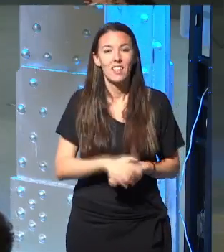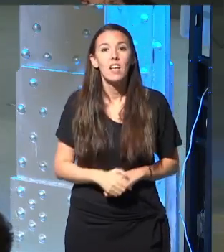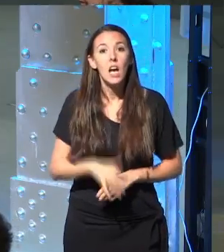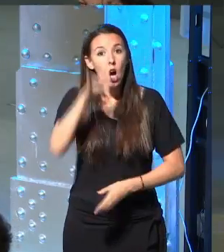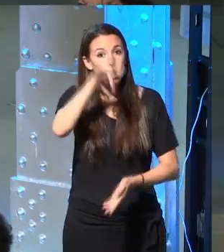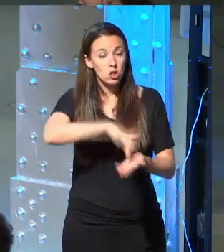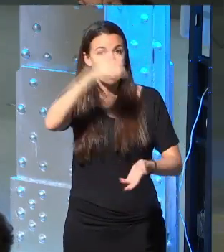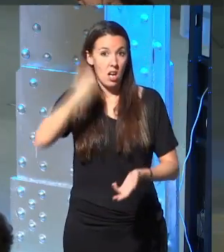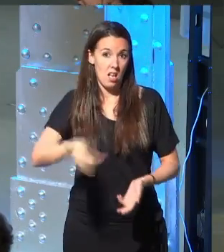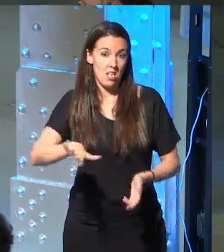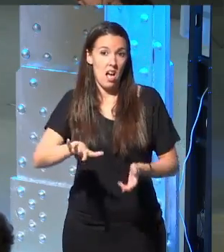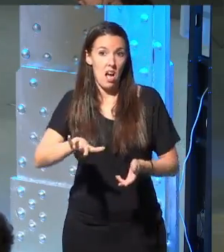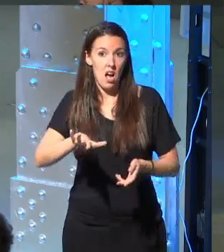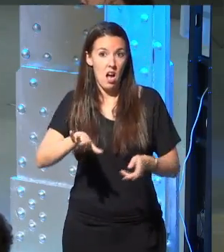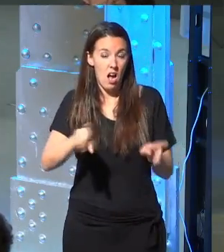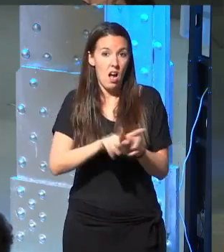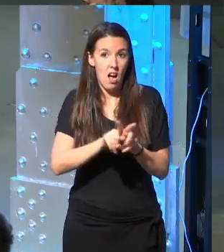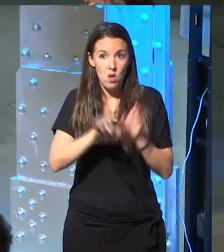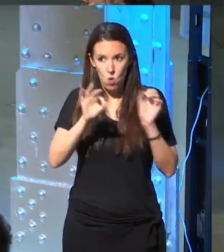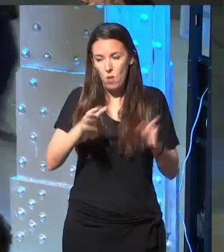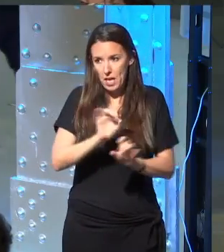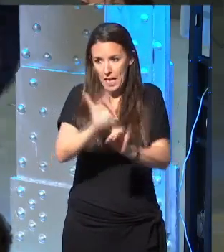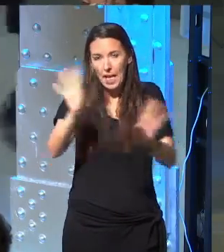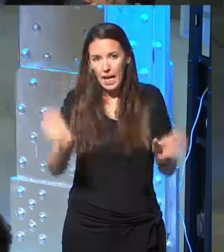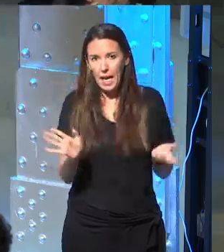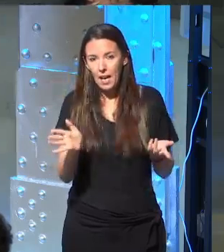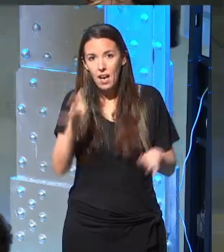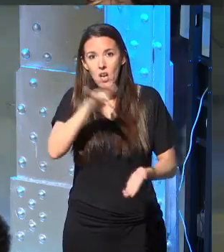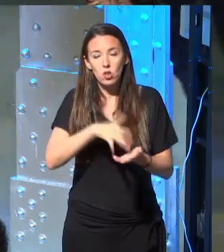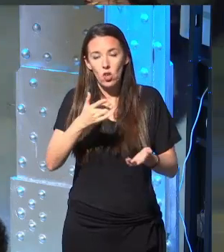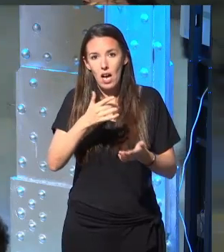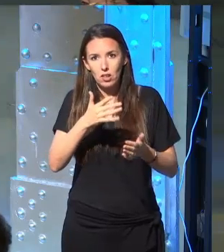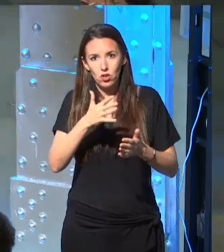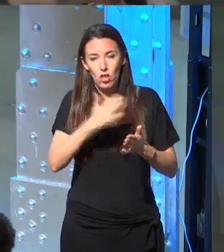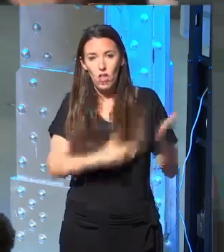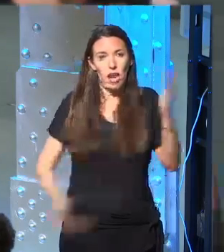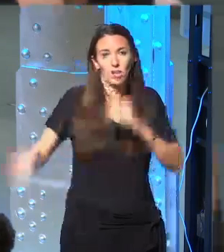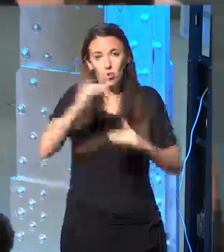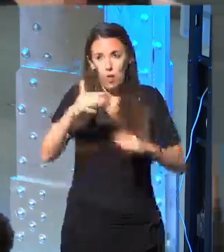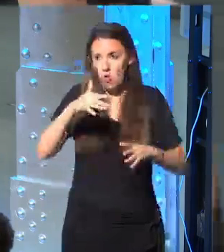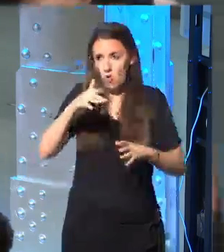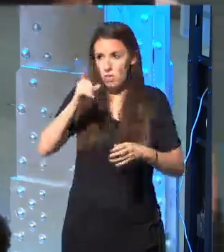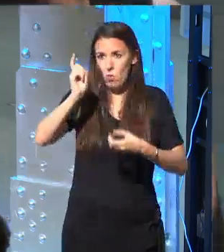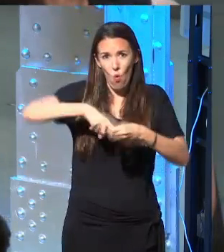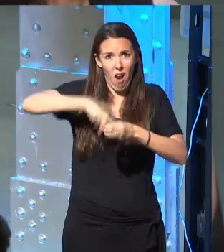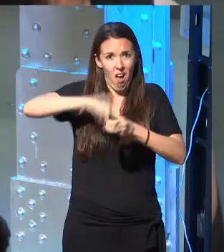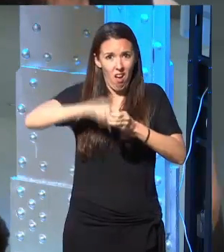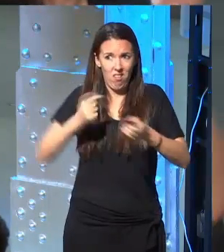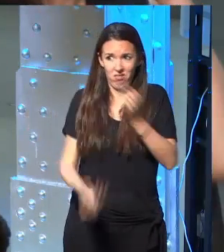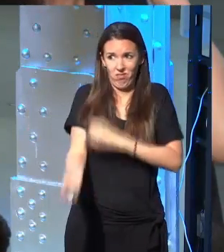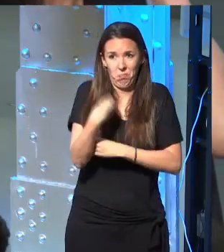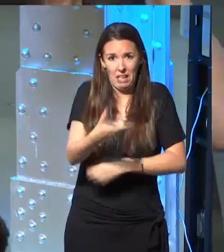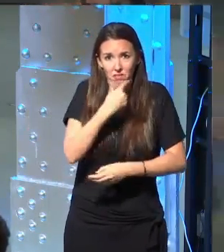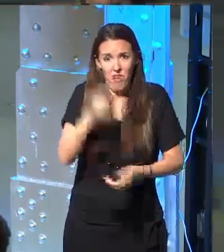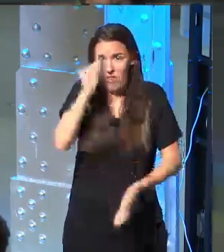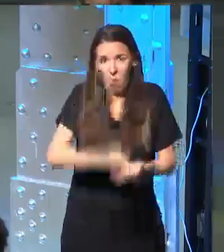fue cuando ya te habías superado en followers. Hombre, claro. Sí, no, esto, lo de la superación fue en nada, ¿no? En cuanto... Como inmediato. No, bueno, duró,